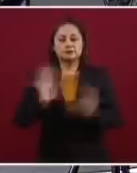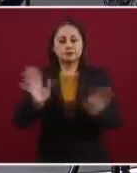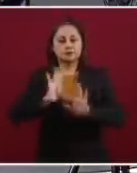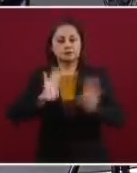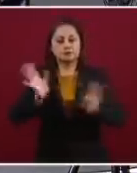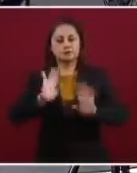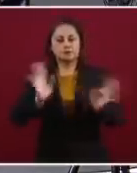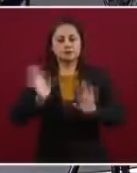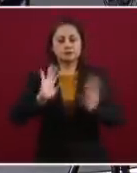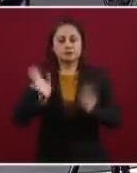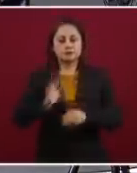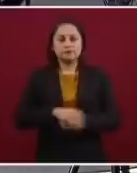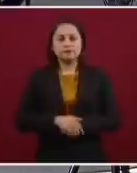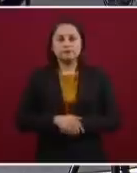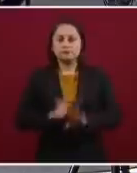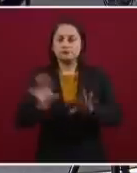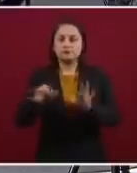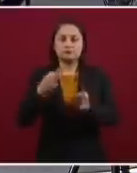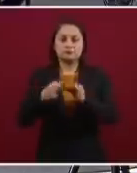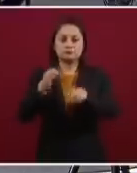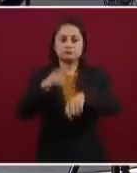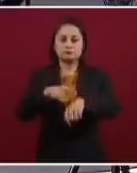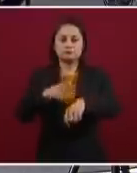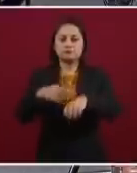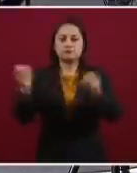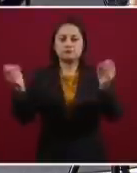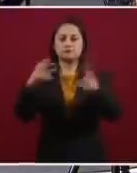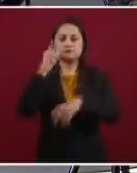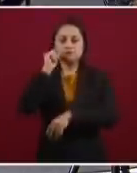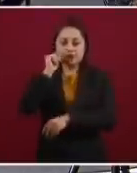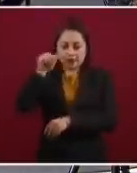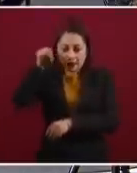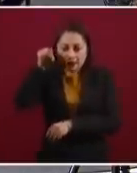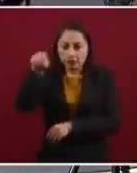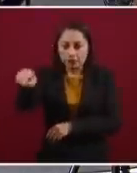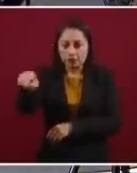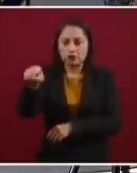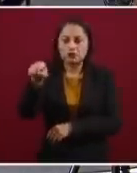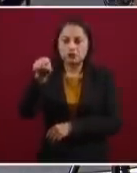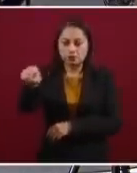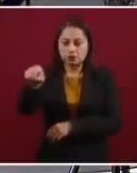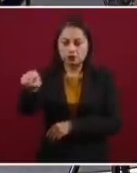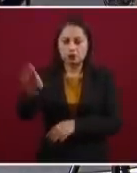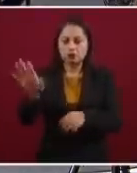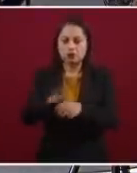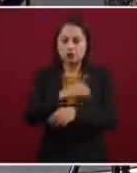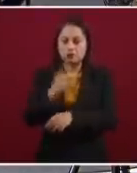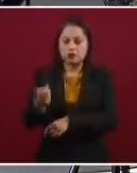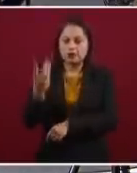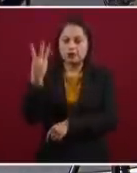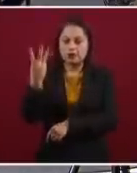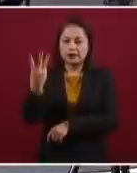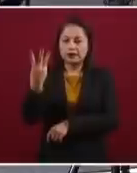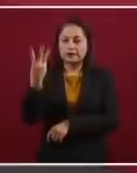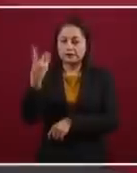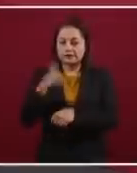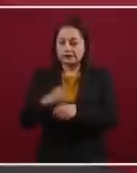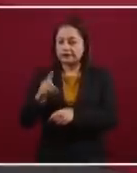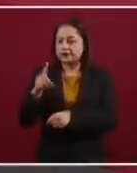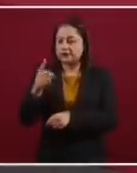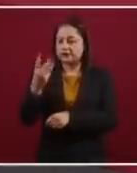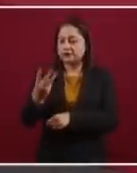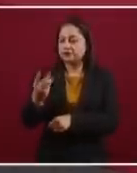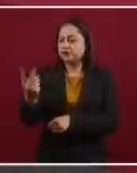ya vamos a dejarle así mañana mañana tuvo que ya lleva 10 días 2 3